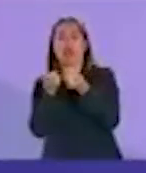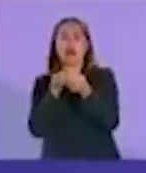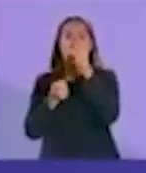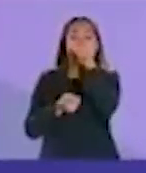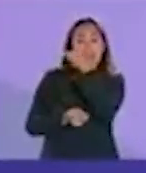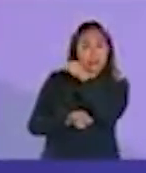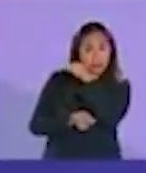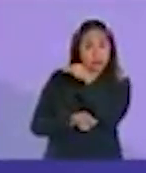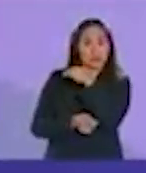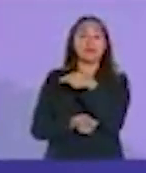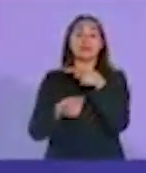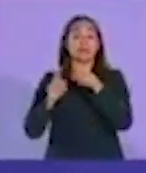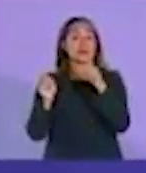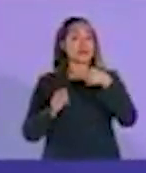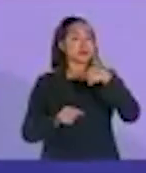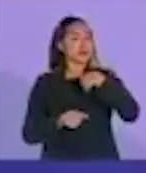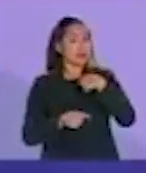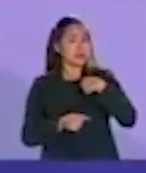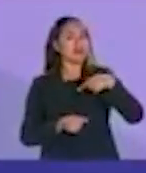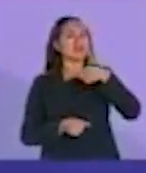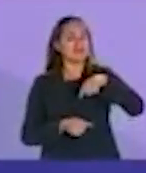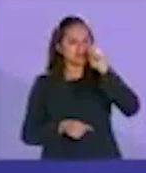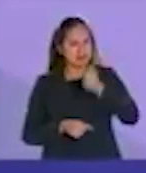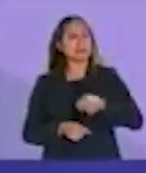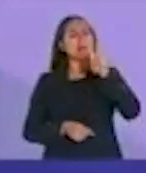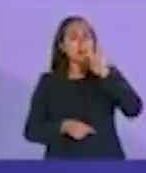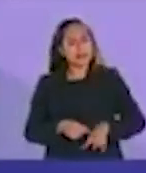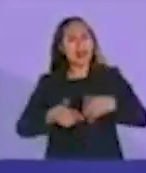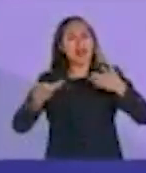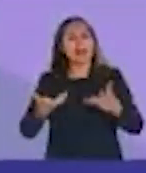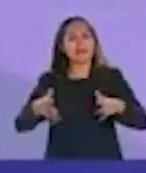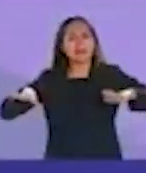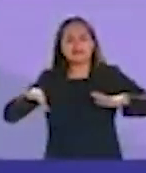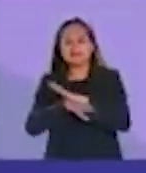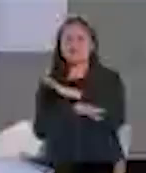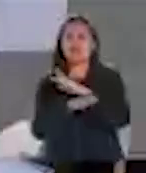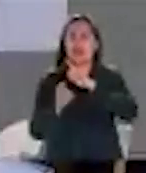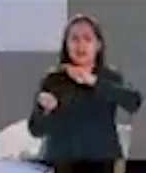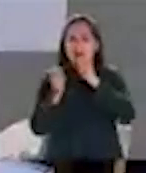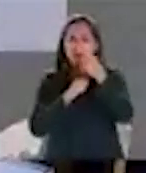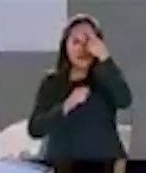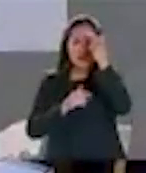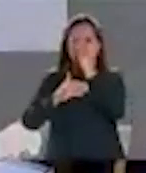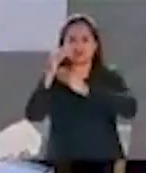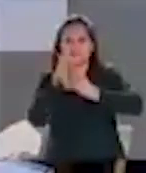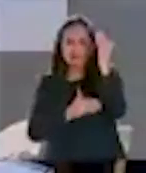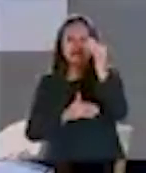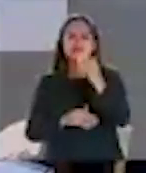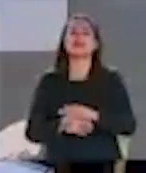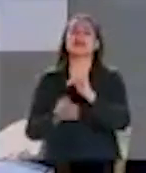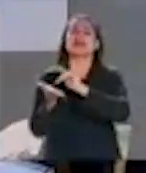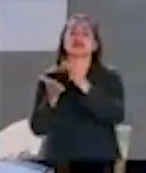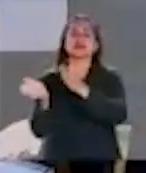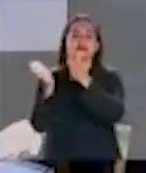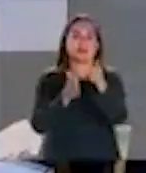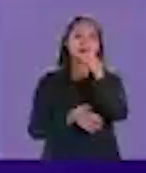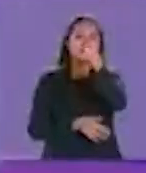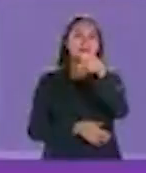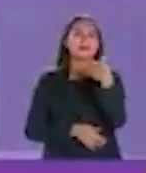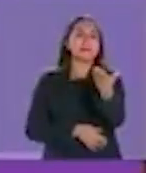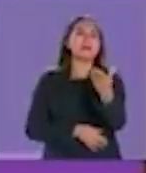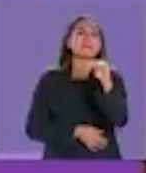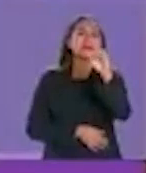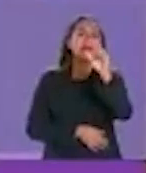significamos un cambio de verdad una transformación para méxico gracias candidato candidato mismo por supuesto que si